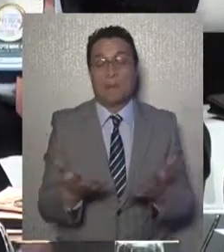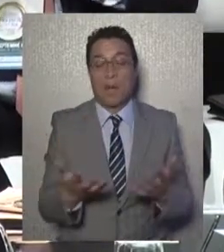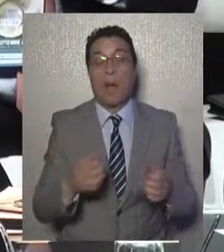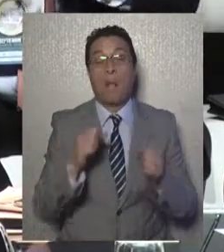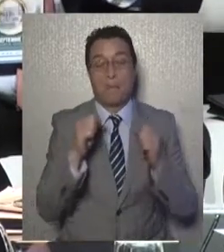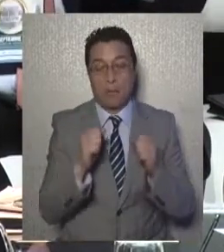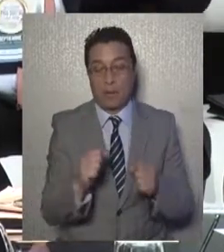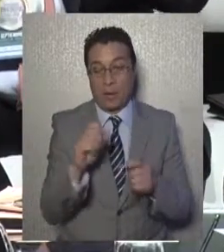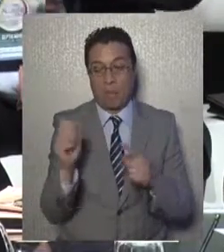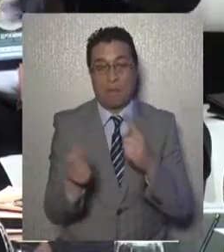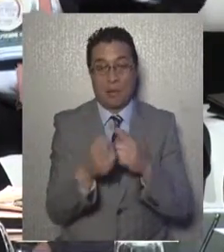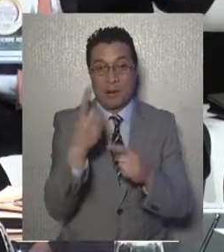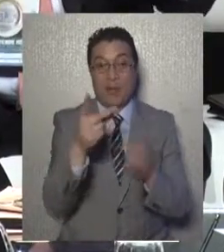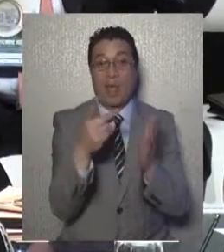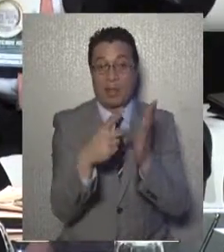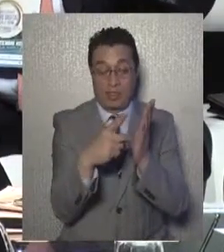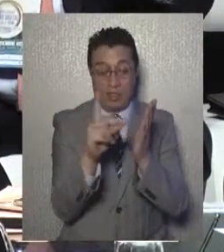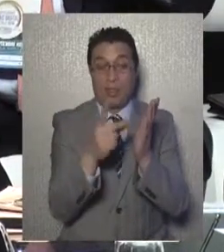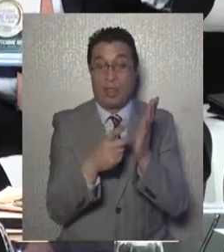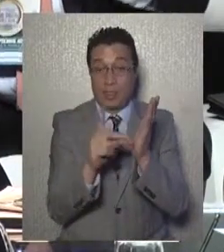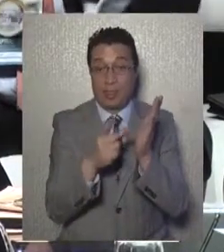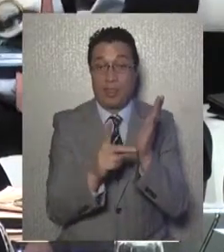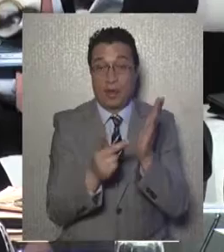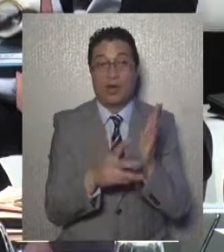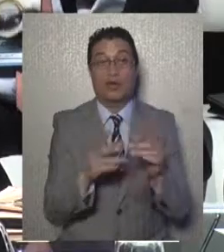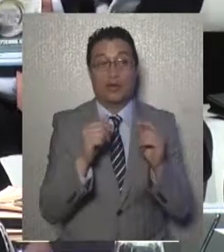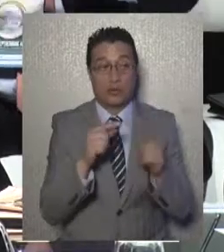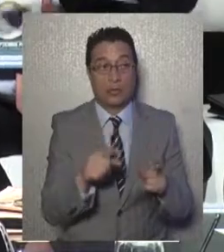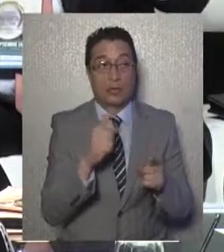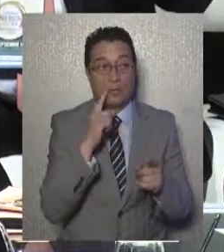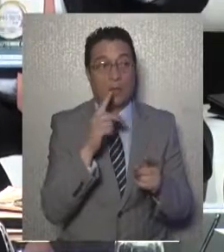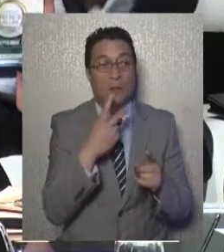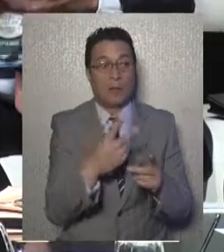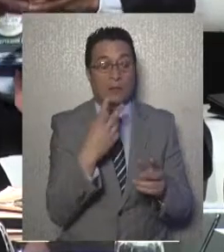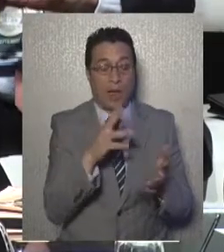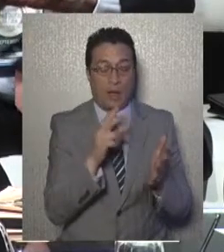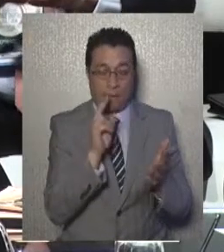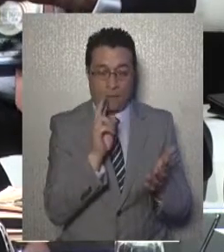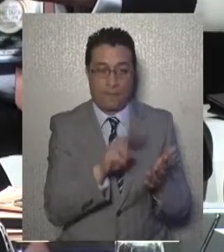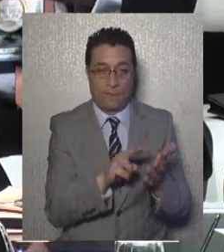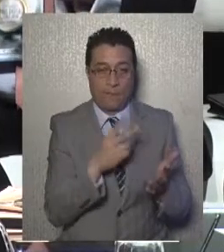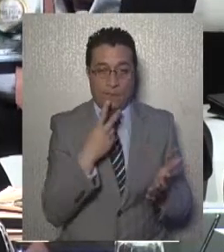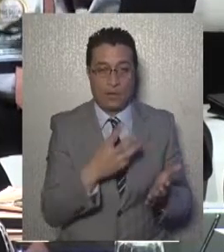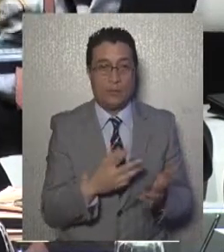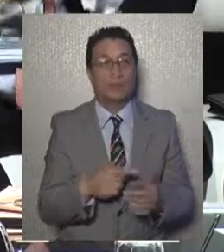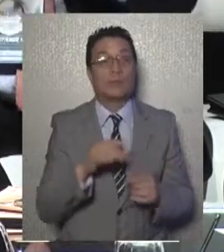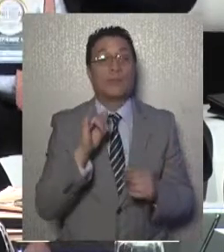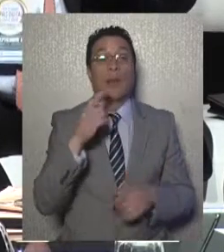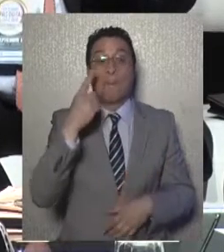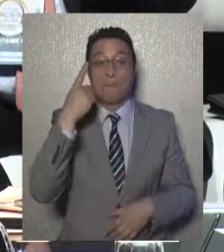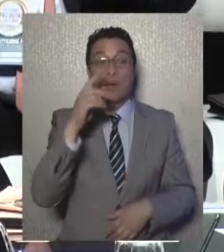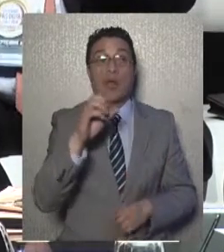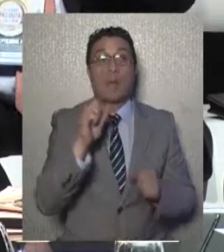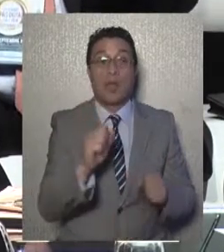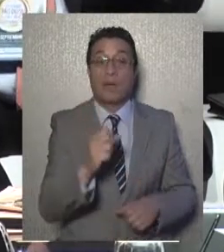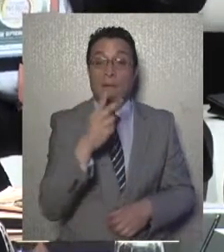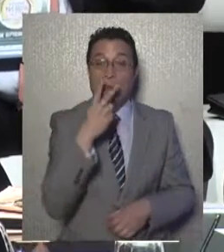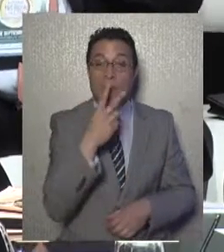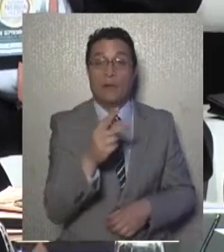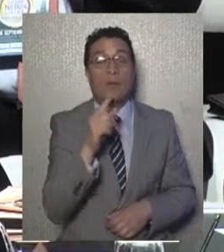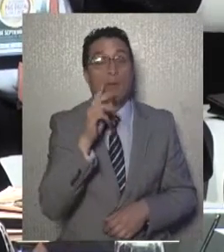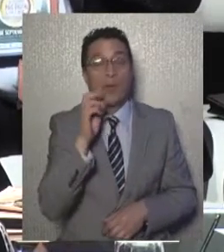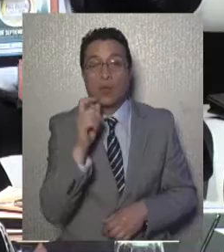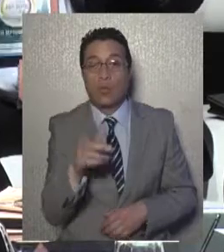poder, primero, el diagnóstico, como diciendo, ya está a medio hecho, es el que les dije, ese es el diagnóstico. Pero para ver en qué